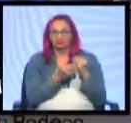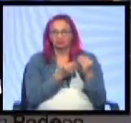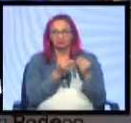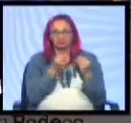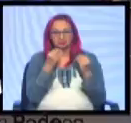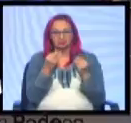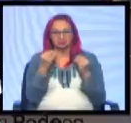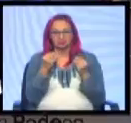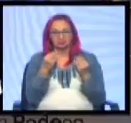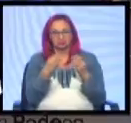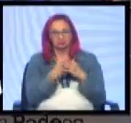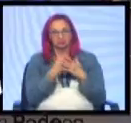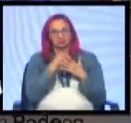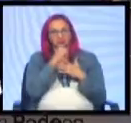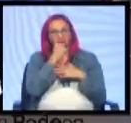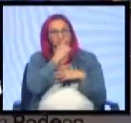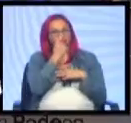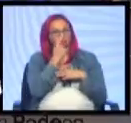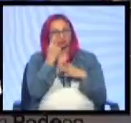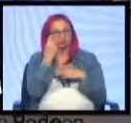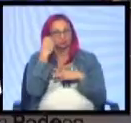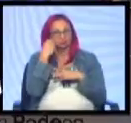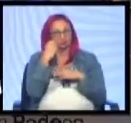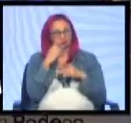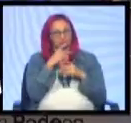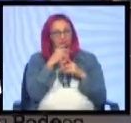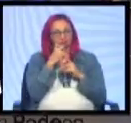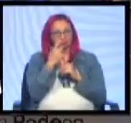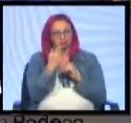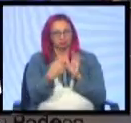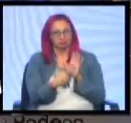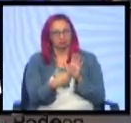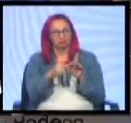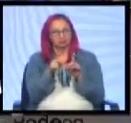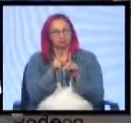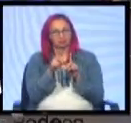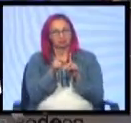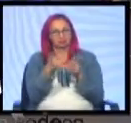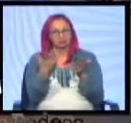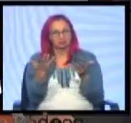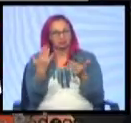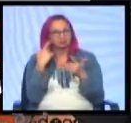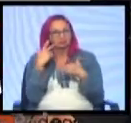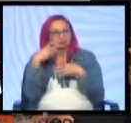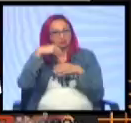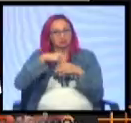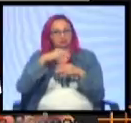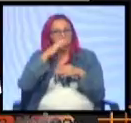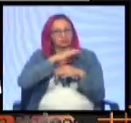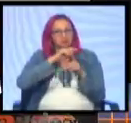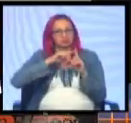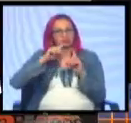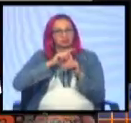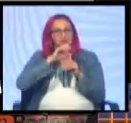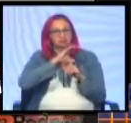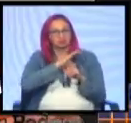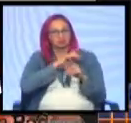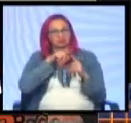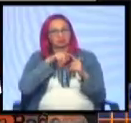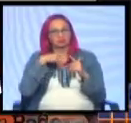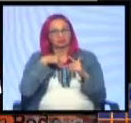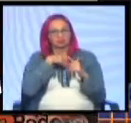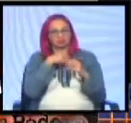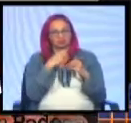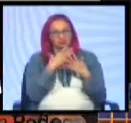mucho estudio, no solamente el criterio de la Junta de Protección Social, sino que también incorpora el criterio de las diferentes policías, del